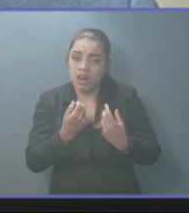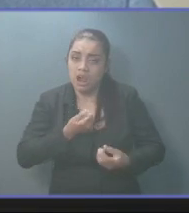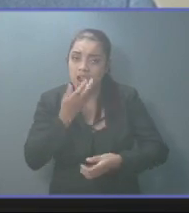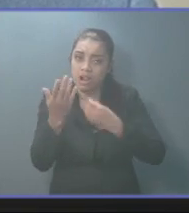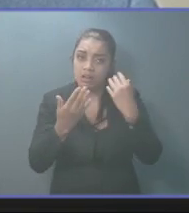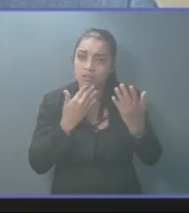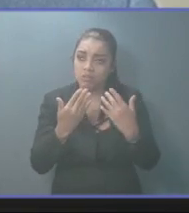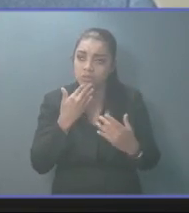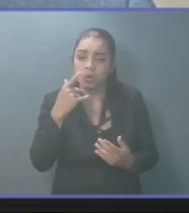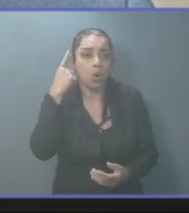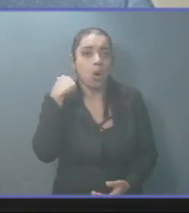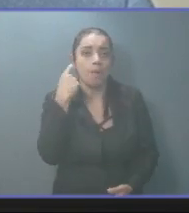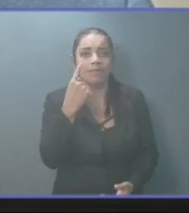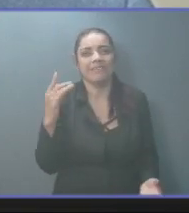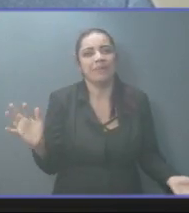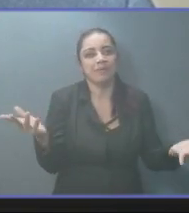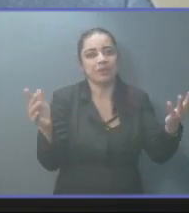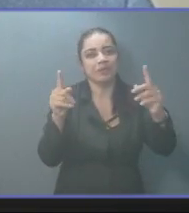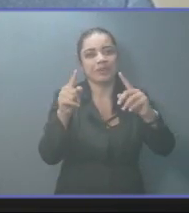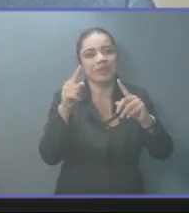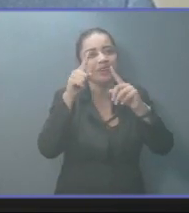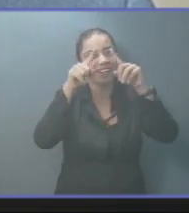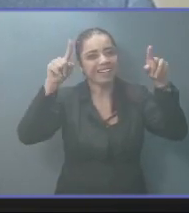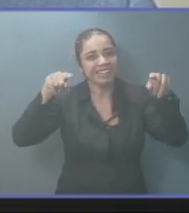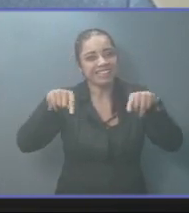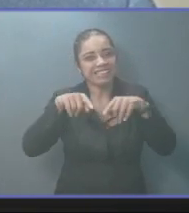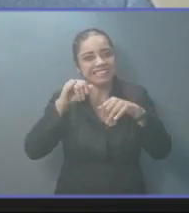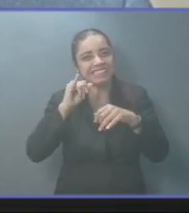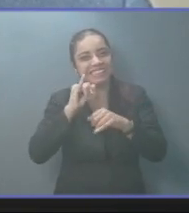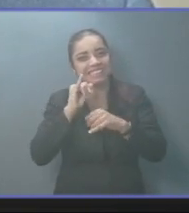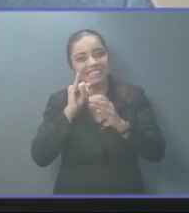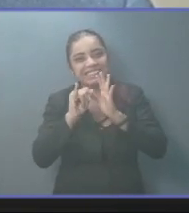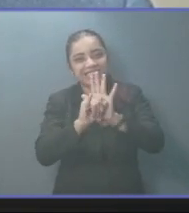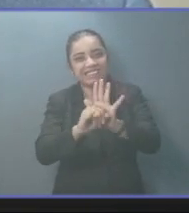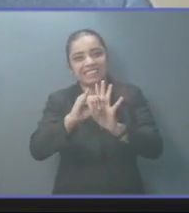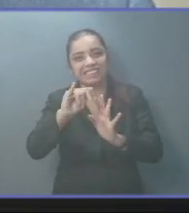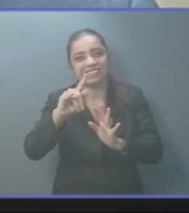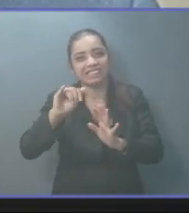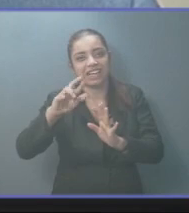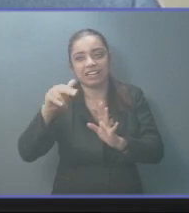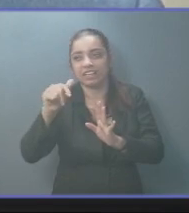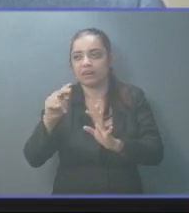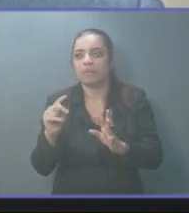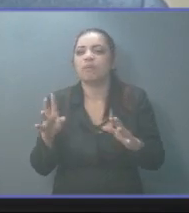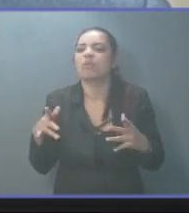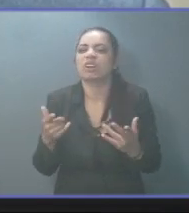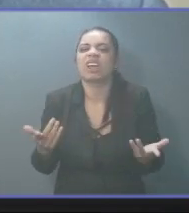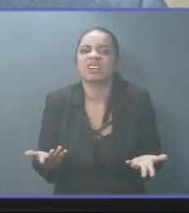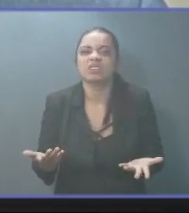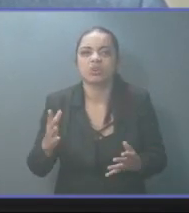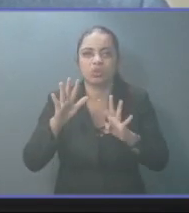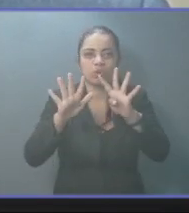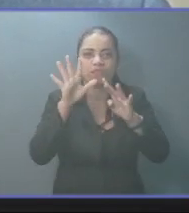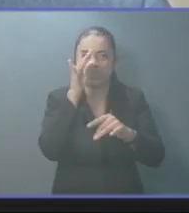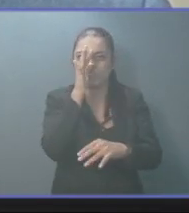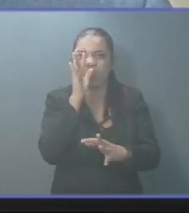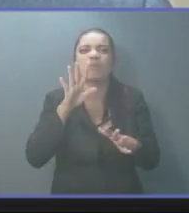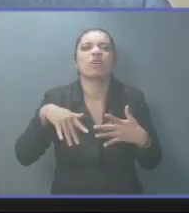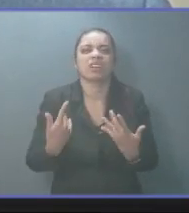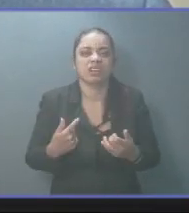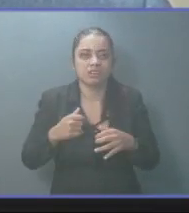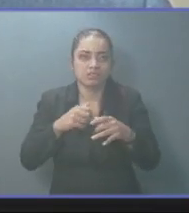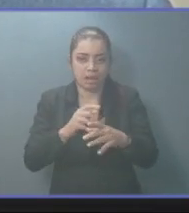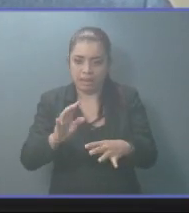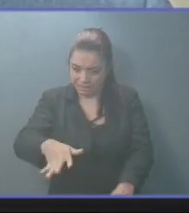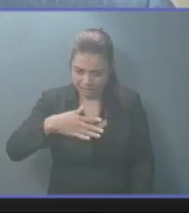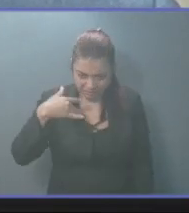cuando un artista reconocido que le preguntó por qué hizo esto y él le dijo para presionar a